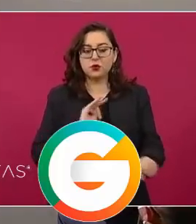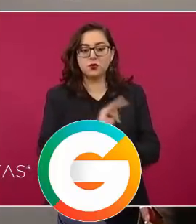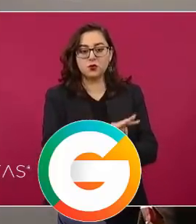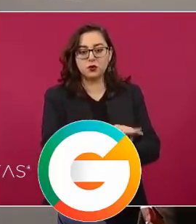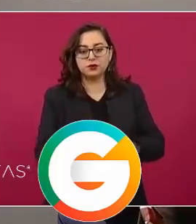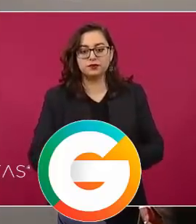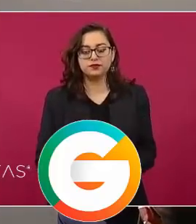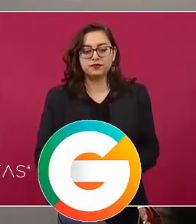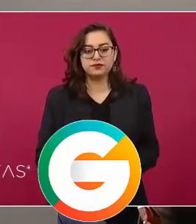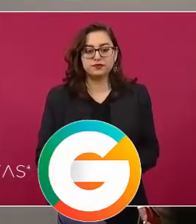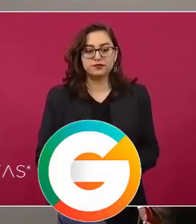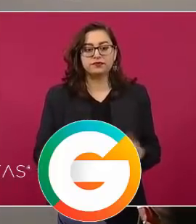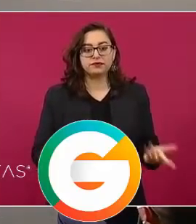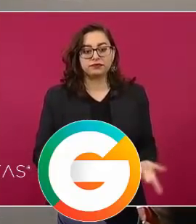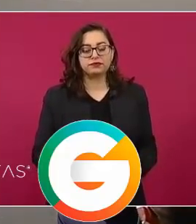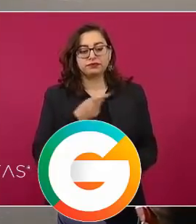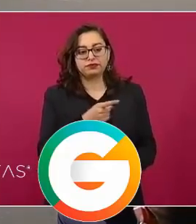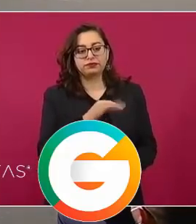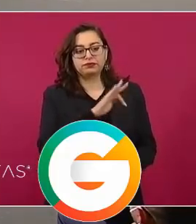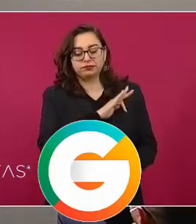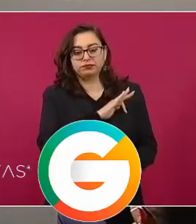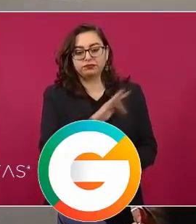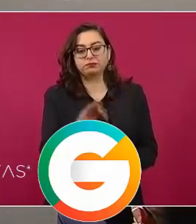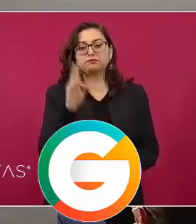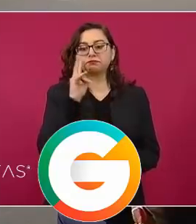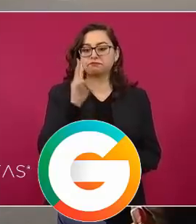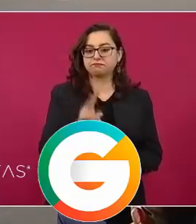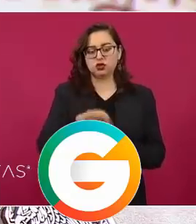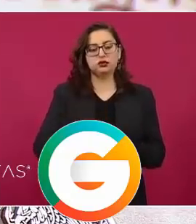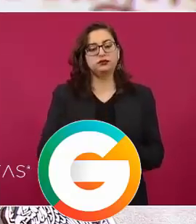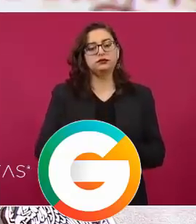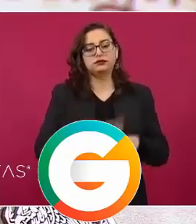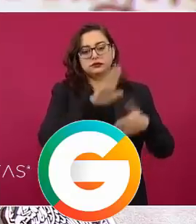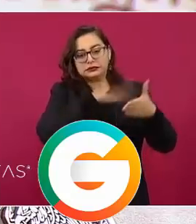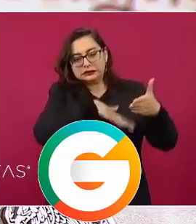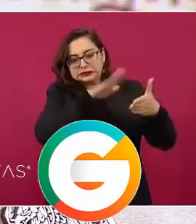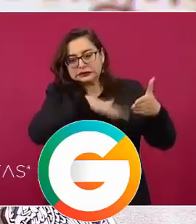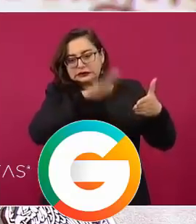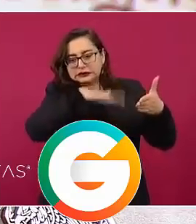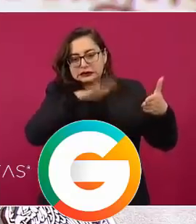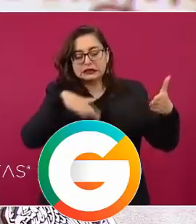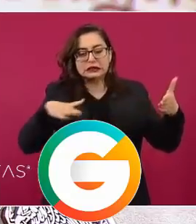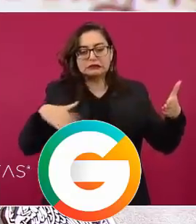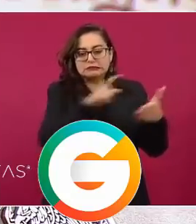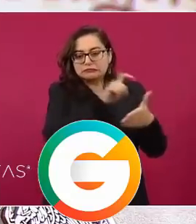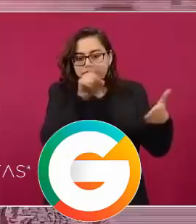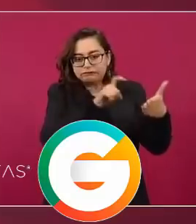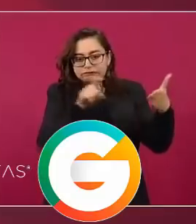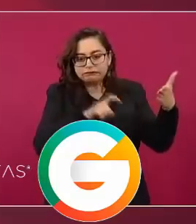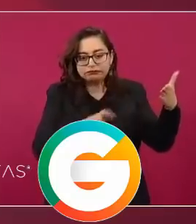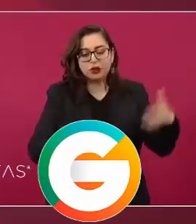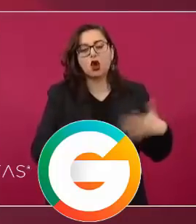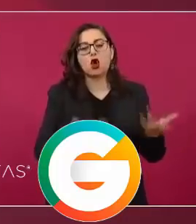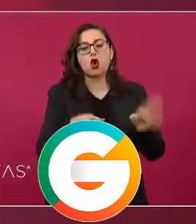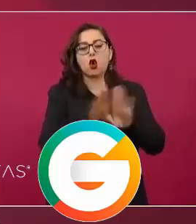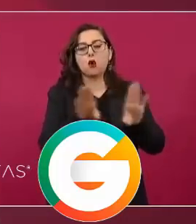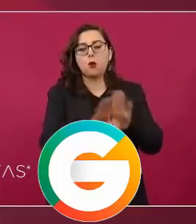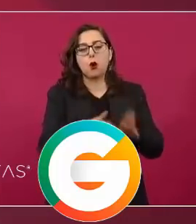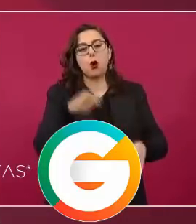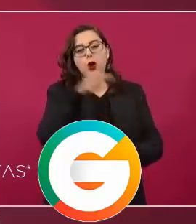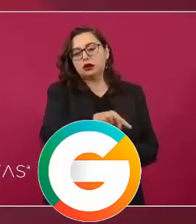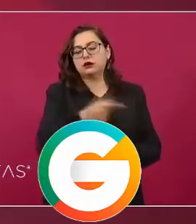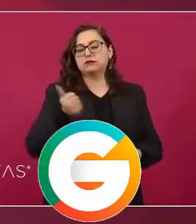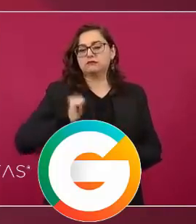a mí con mentiras desde Palacio Nacional. Y, tercero, y lo más importante, porque creo, y ojalá me equivoque, que estás destruyendo tu